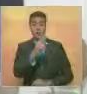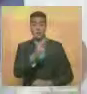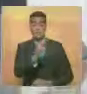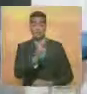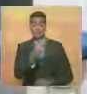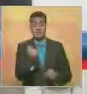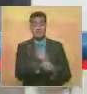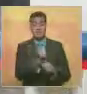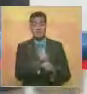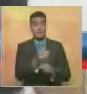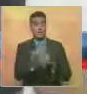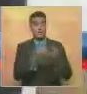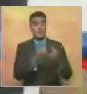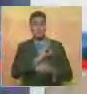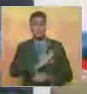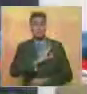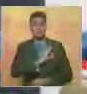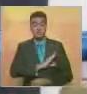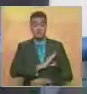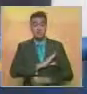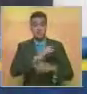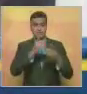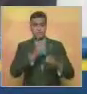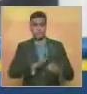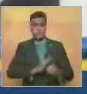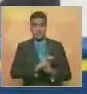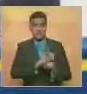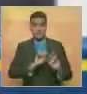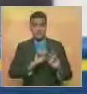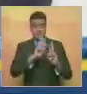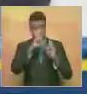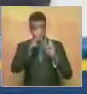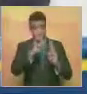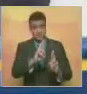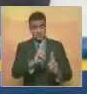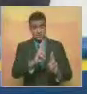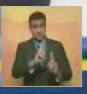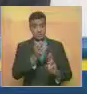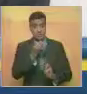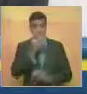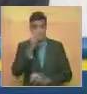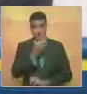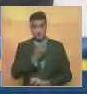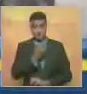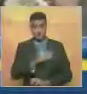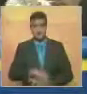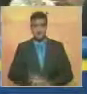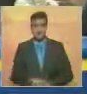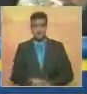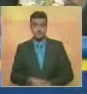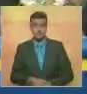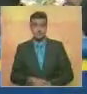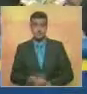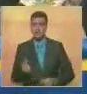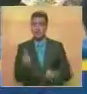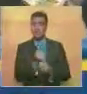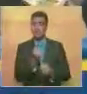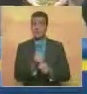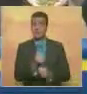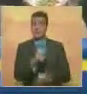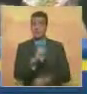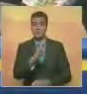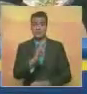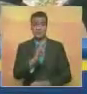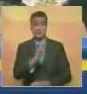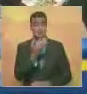que la labor de los comunicadores sociales debe estar enmarcada en la responsabilidad, la verdad y la objetividad. El trabajo de